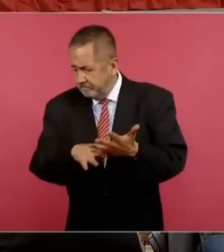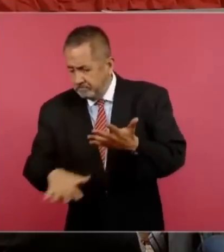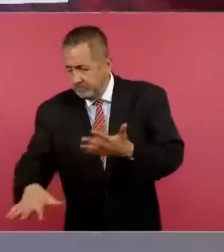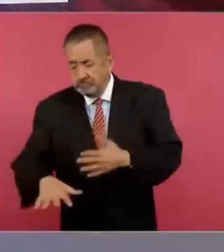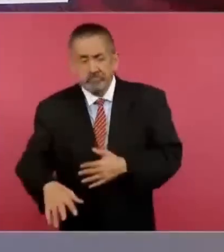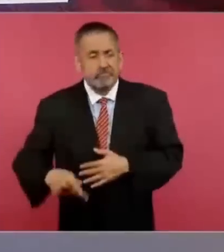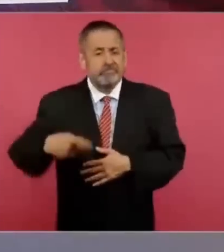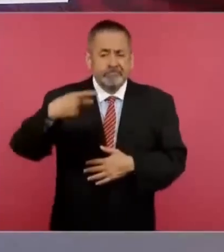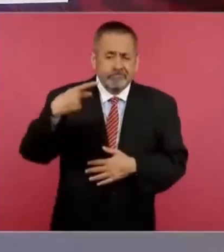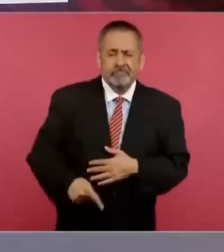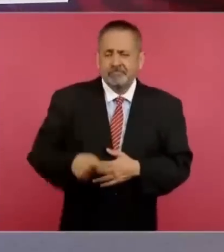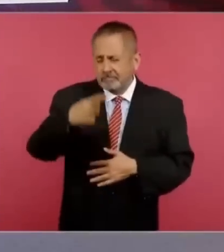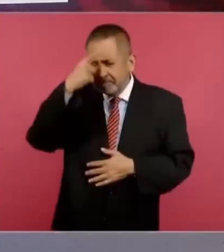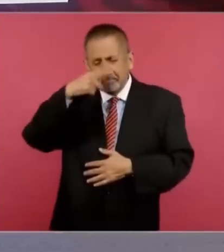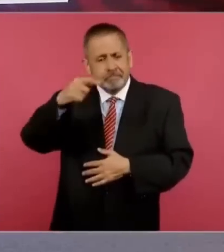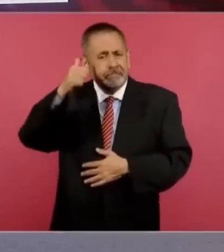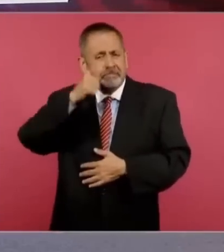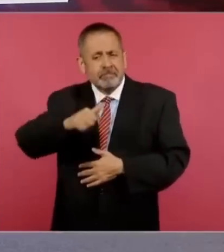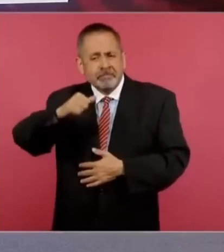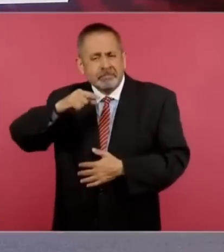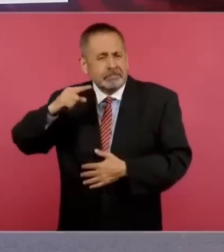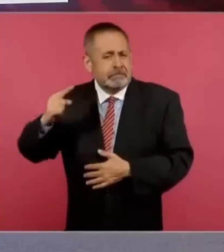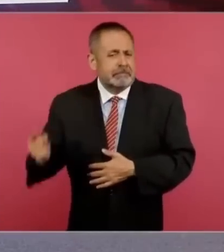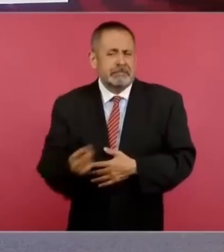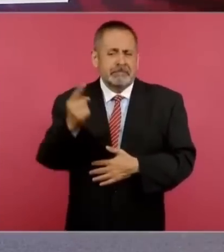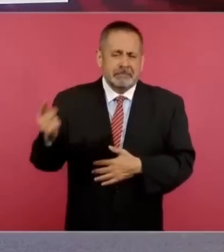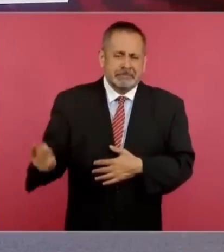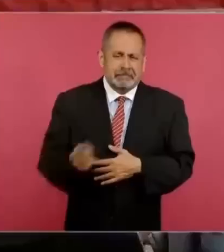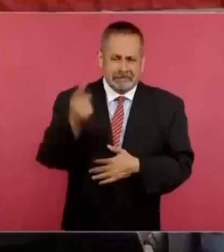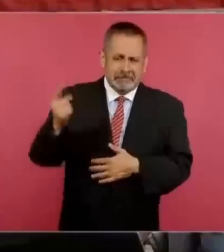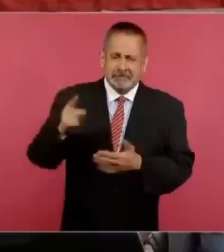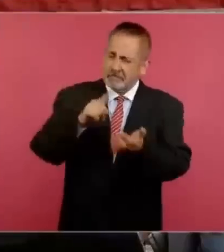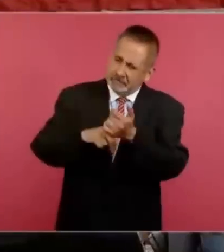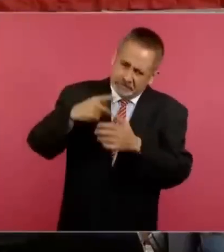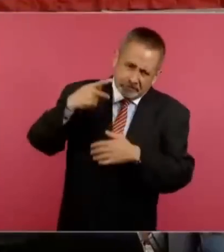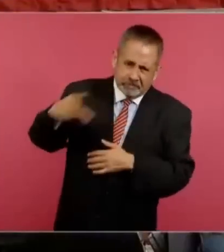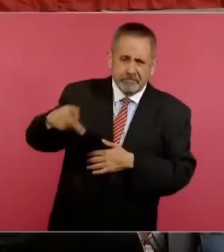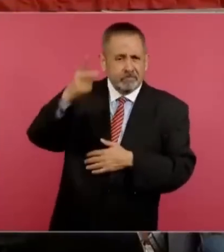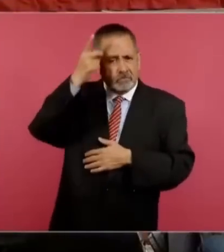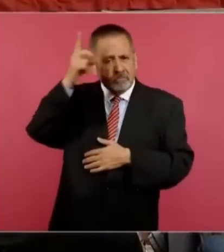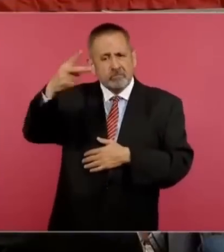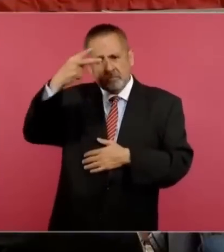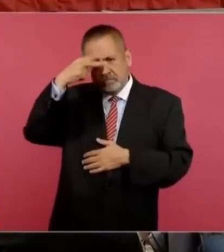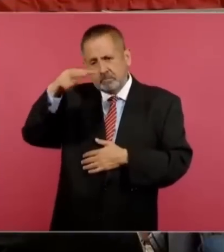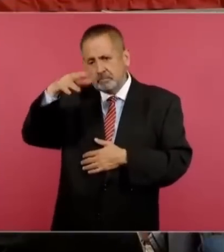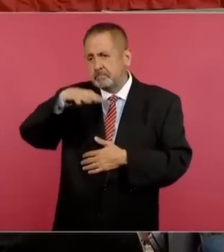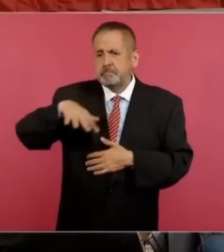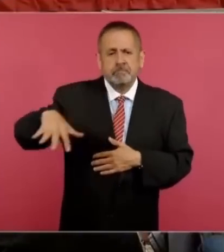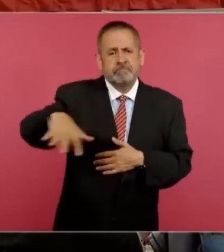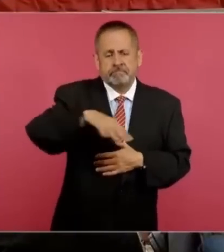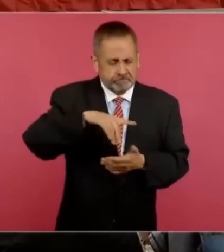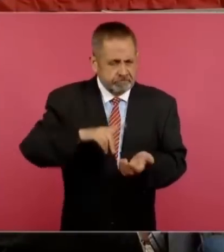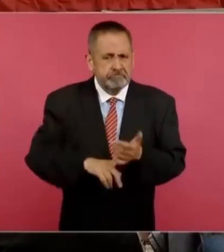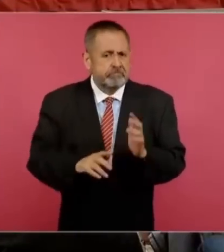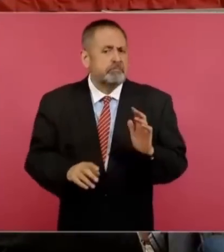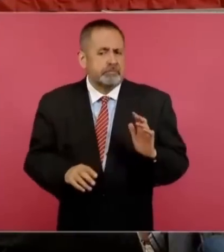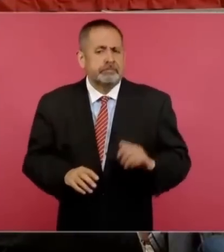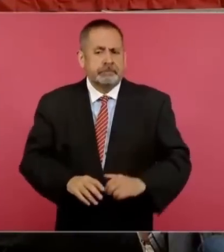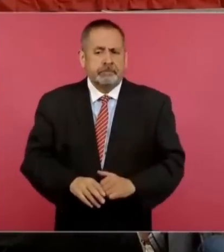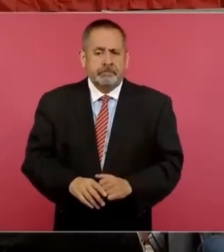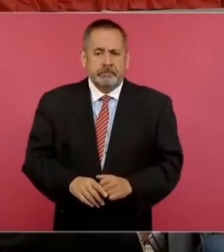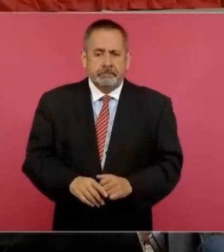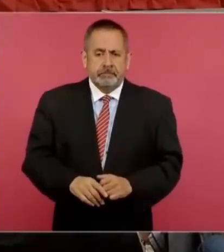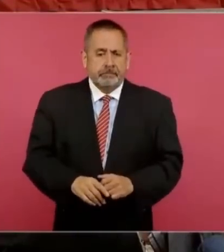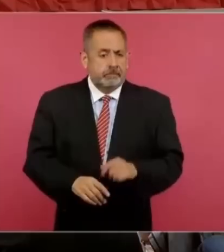son a perpetuidad propiedad única y exclusiva del pueblo de México, del pueblo mexicano.